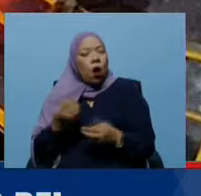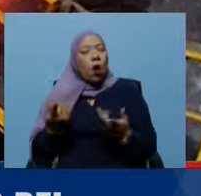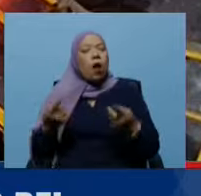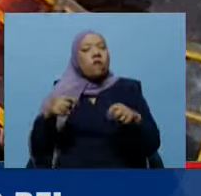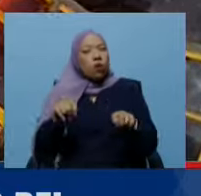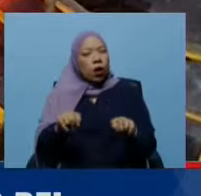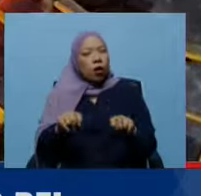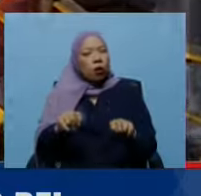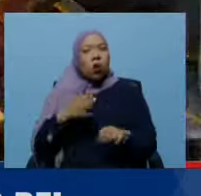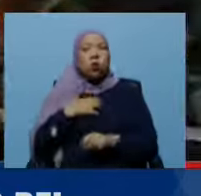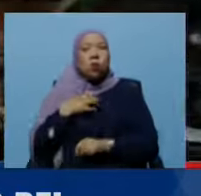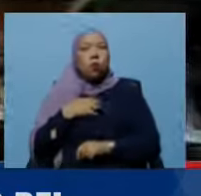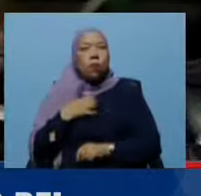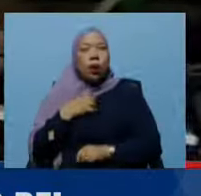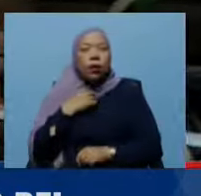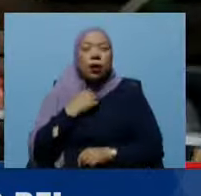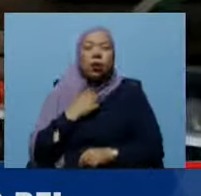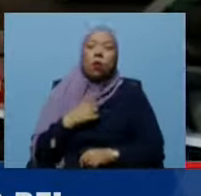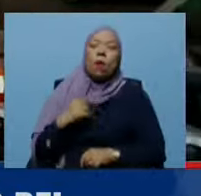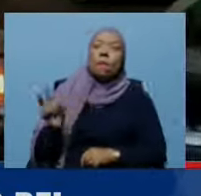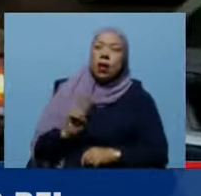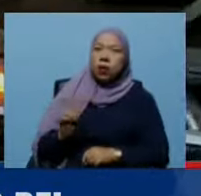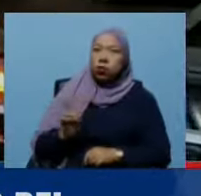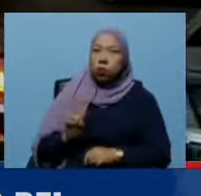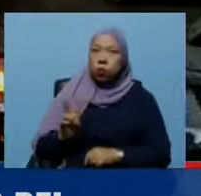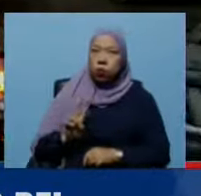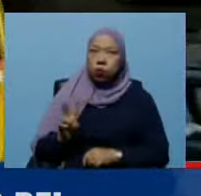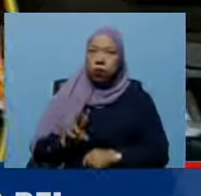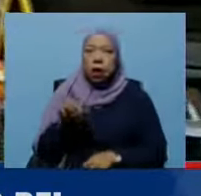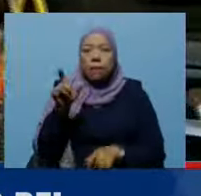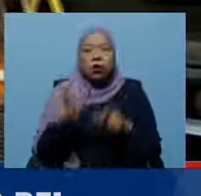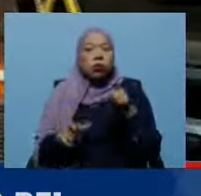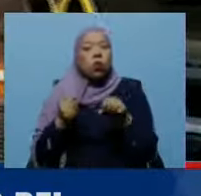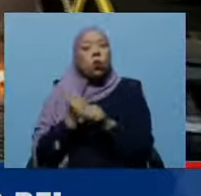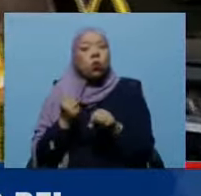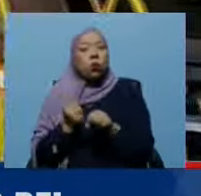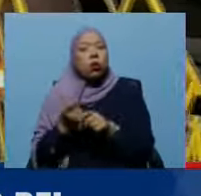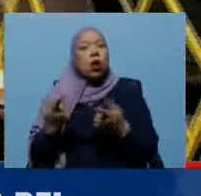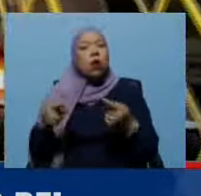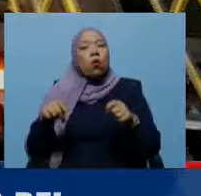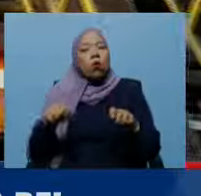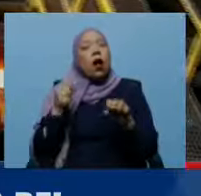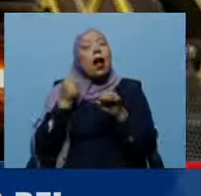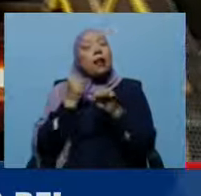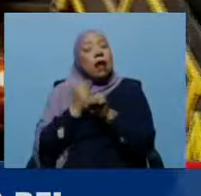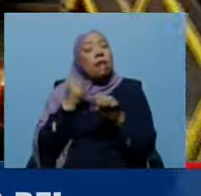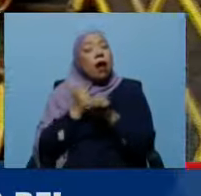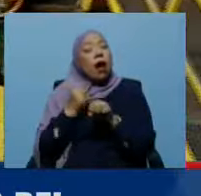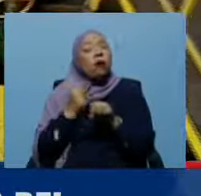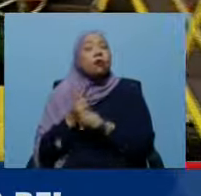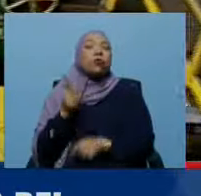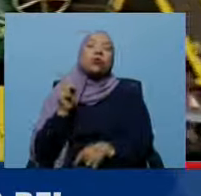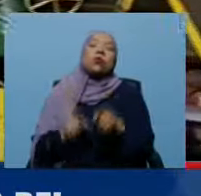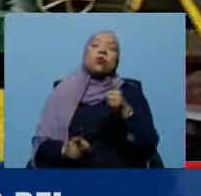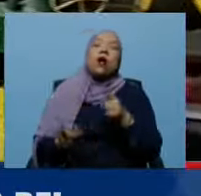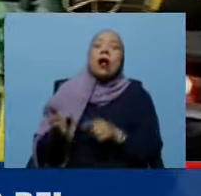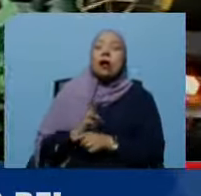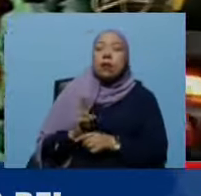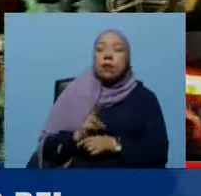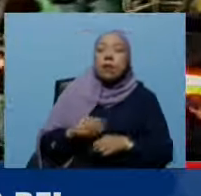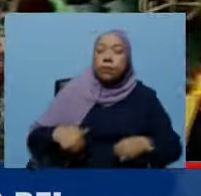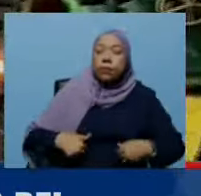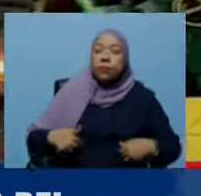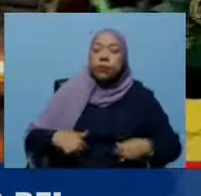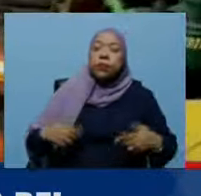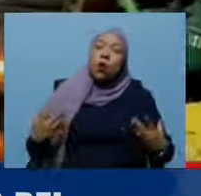bloqueo no ha podido con Venezuela, de cómo, señor Ramón, a pesar del bloqueo, los trabajadores se pusieron en marcha,